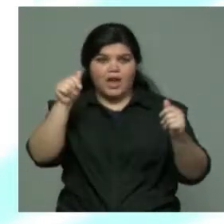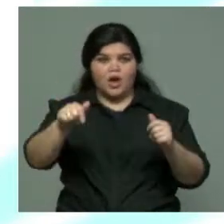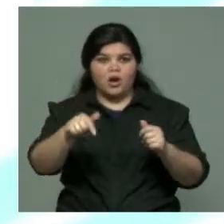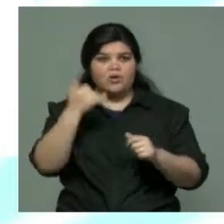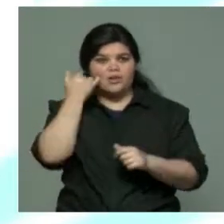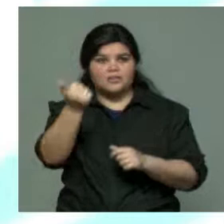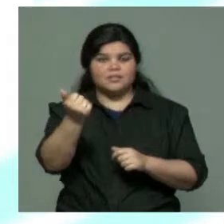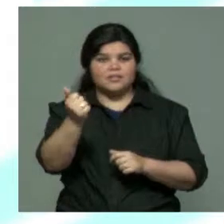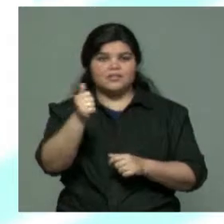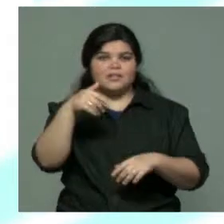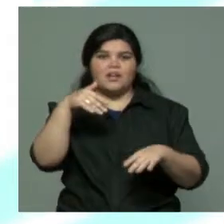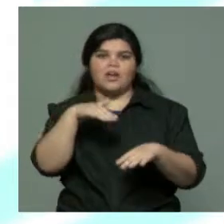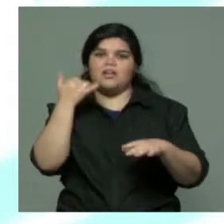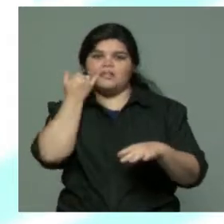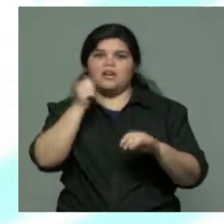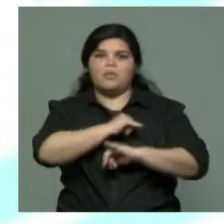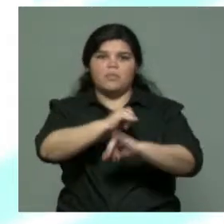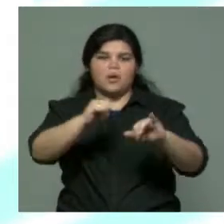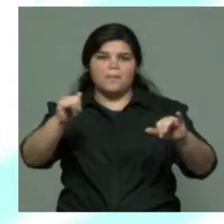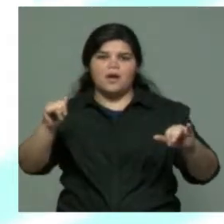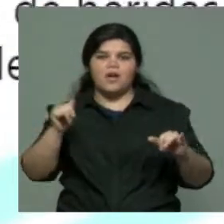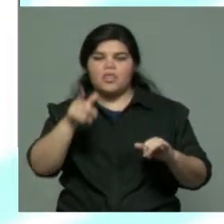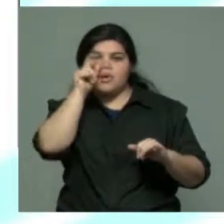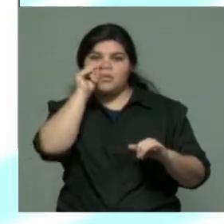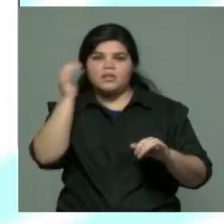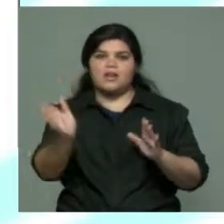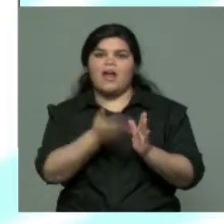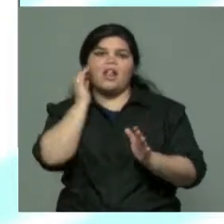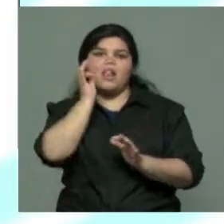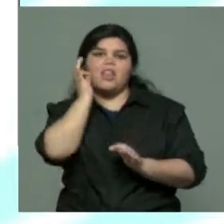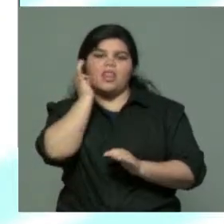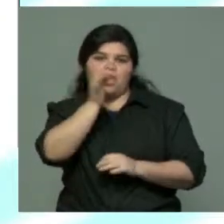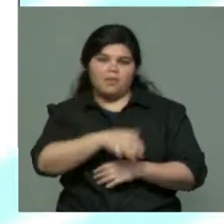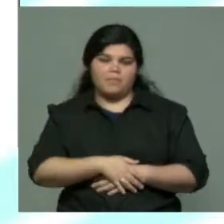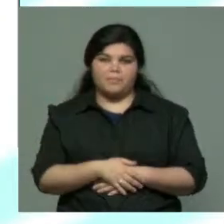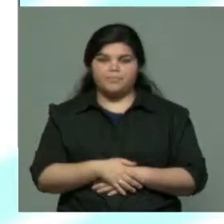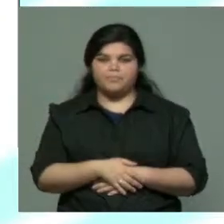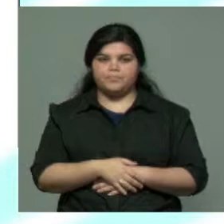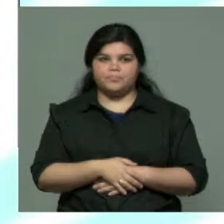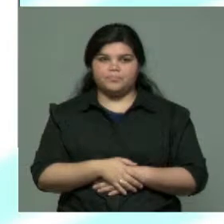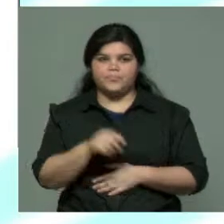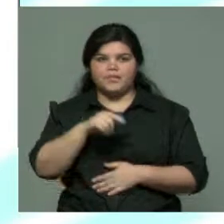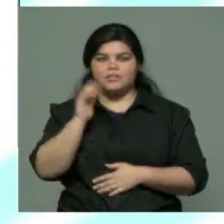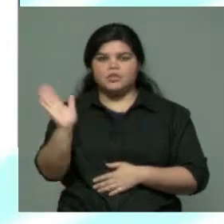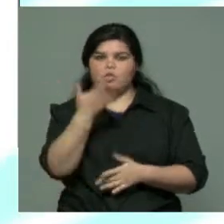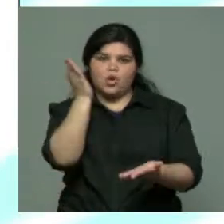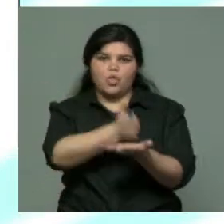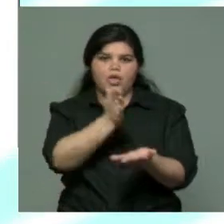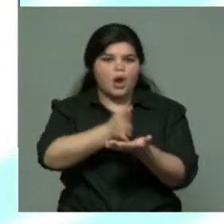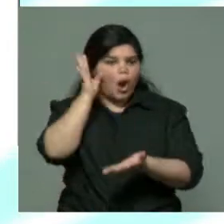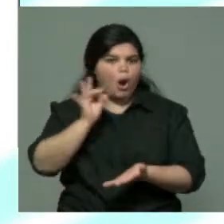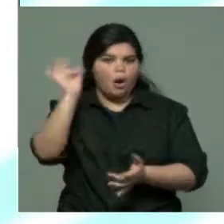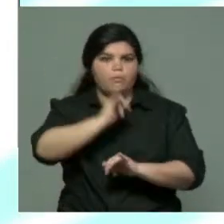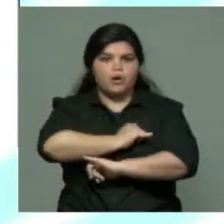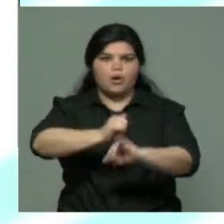la ciudad de toda la propaganda política que nos dejaron, dice esta persona. Acá se refiere, dice, todos tienen derecho a opinar,